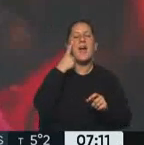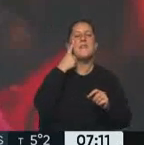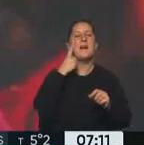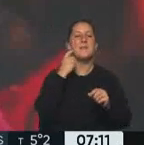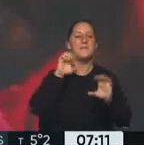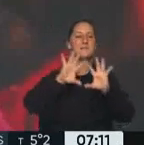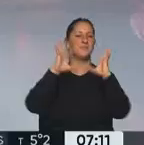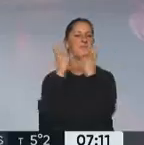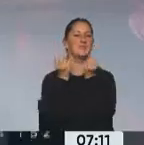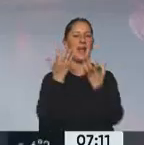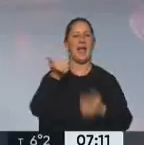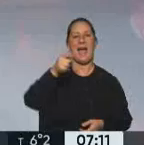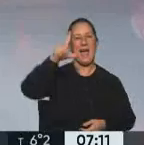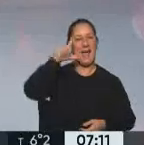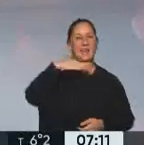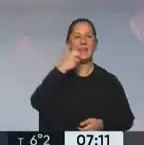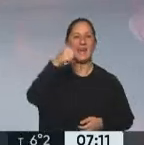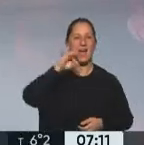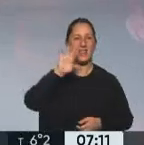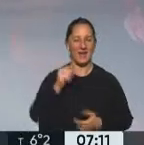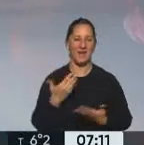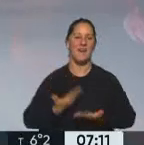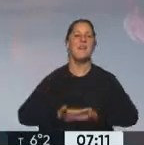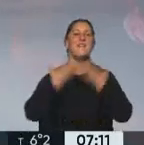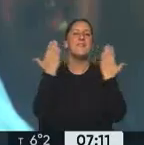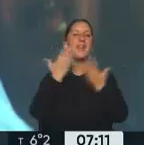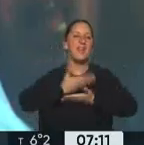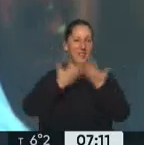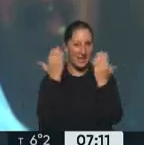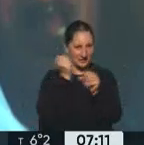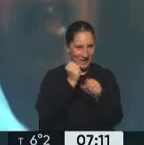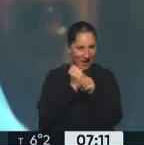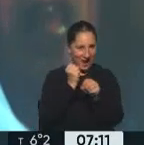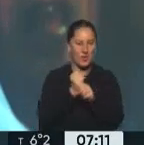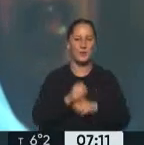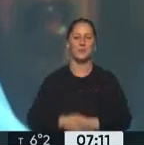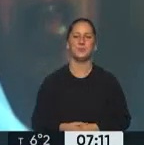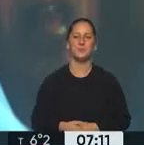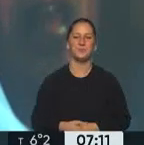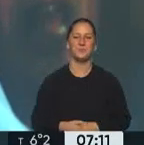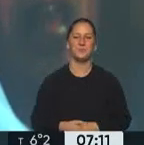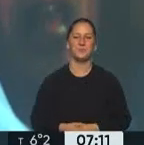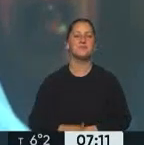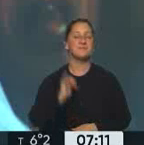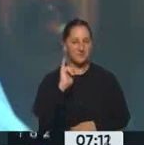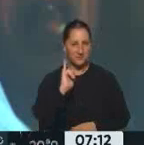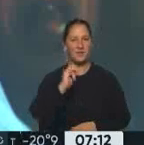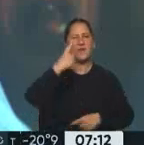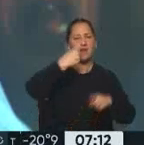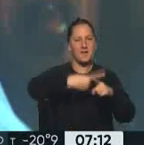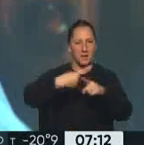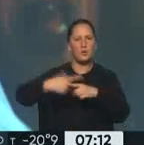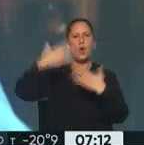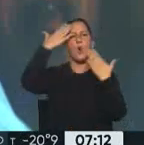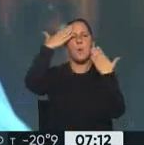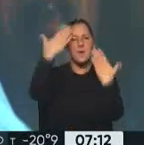nosotros Alejandra Lauca. ¿Qué tal, Ale? Muy buen lunes. ¿Qué tal? Buen día. Bueno, feliz día. Igualmente, a todos y todas, buen también día del todos. Trabajador. Y así es, sí, se festejó, se